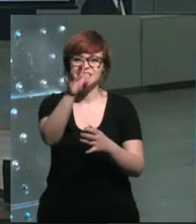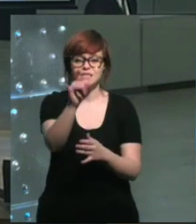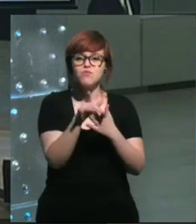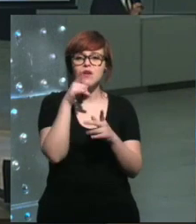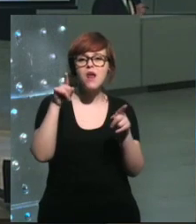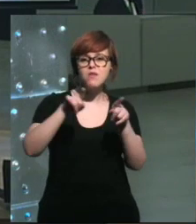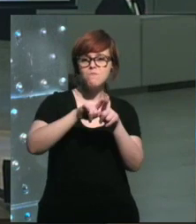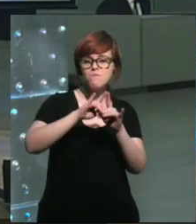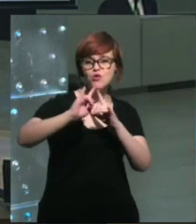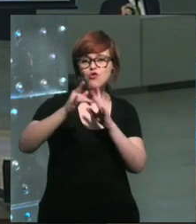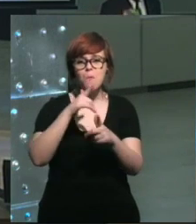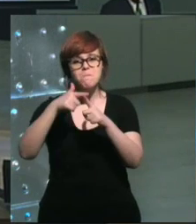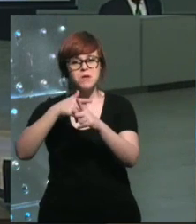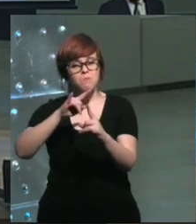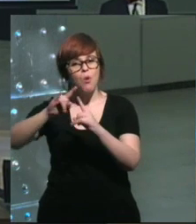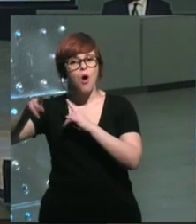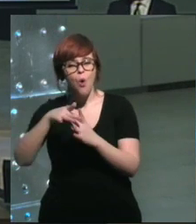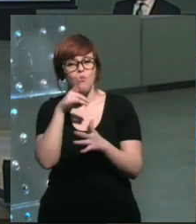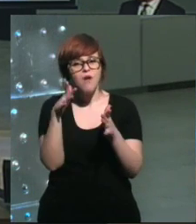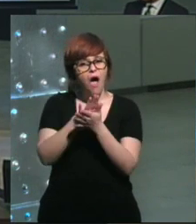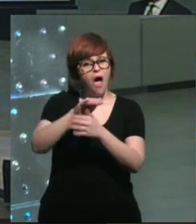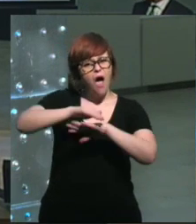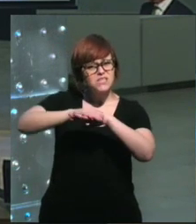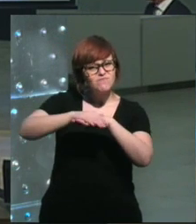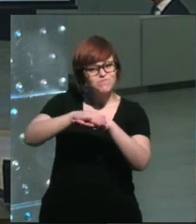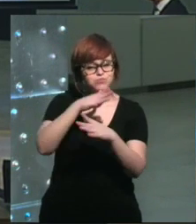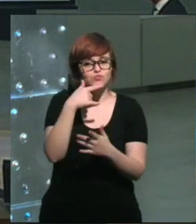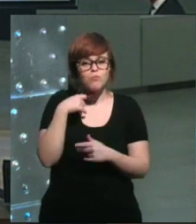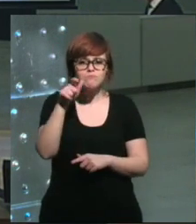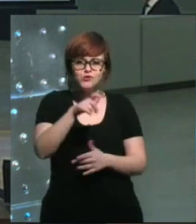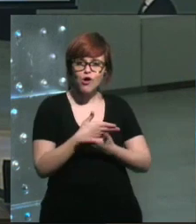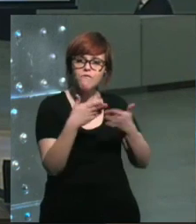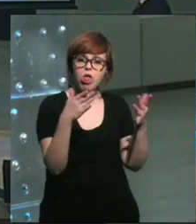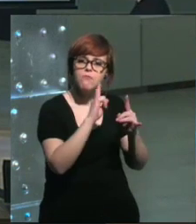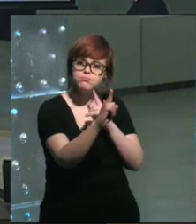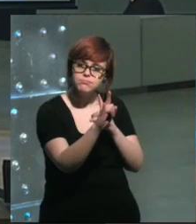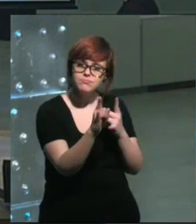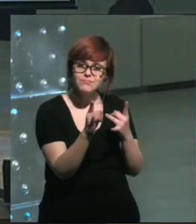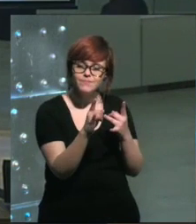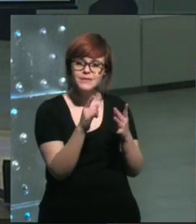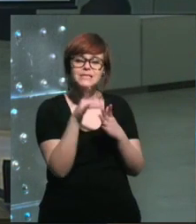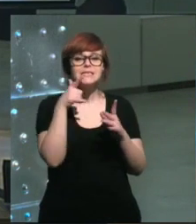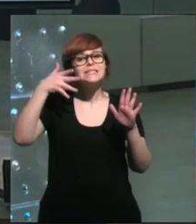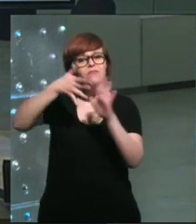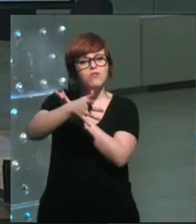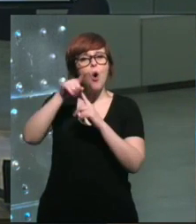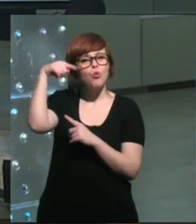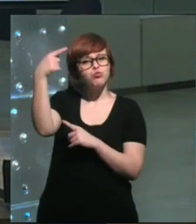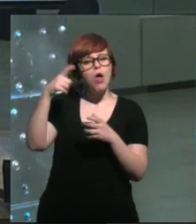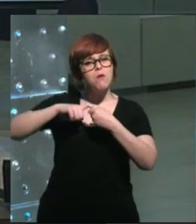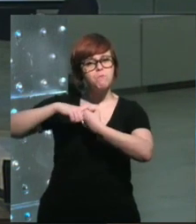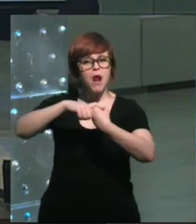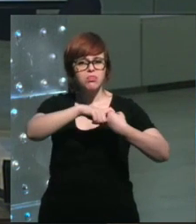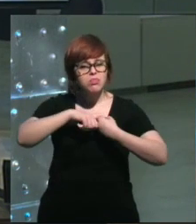tu hermano, te lo envía tu primo, te lo envía tu colega o te lo envía una persona en quien tú confías. Creas una cultura de participación y,